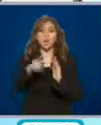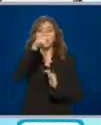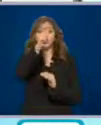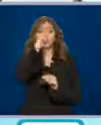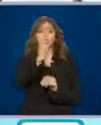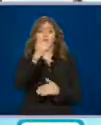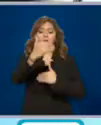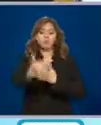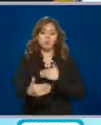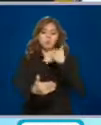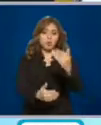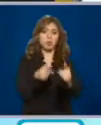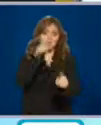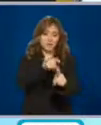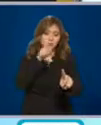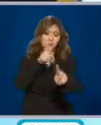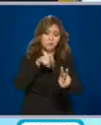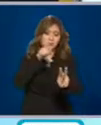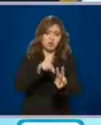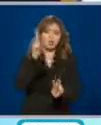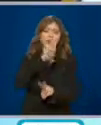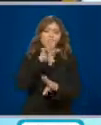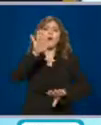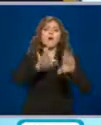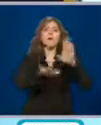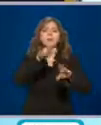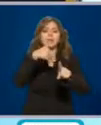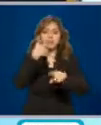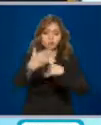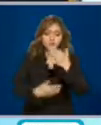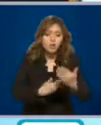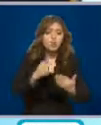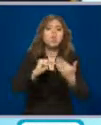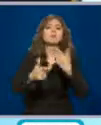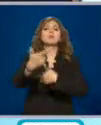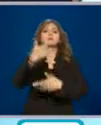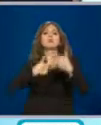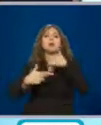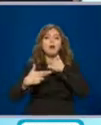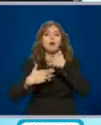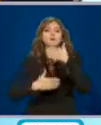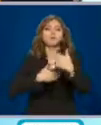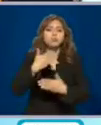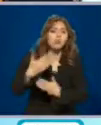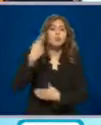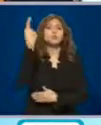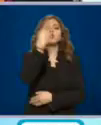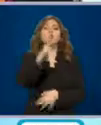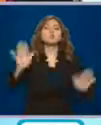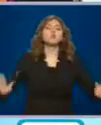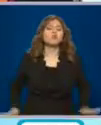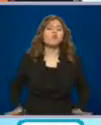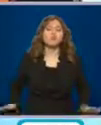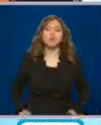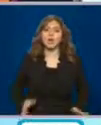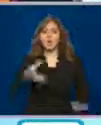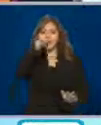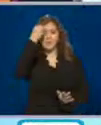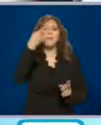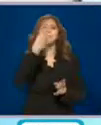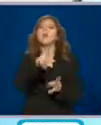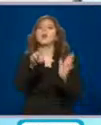lineal, o sea, de repente pueden ir avanzando y a lo mejor se regresan alguna y esto, o sea, esto es pues en base a la adaptación. ¿Qué etapas son? Por